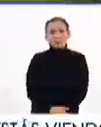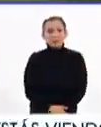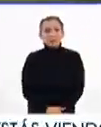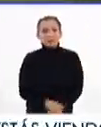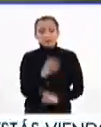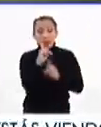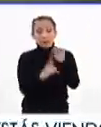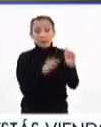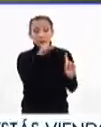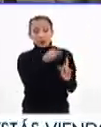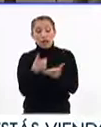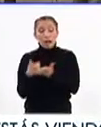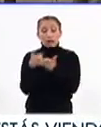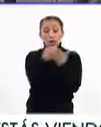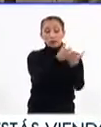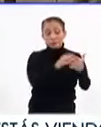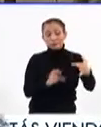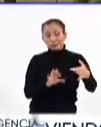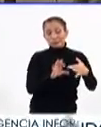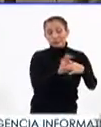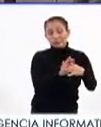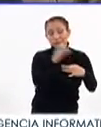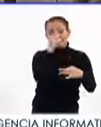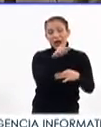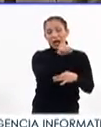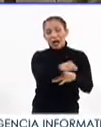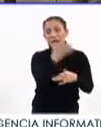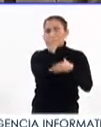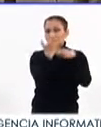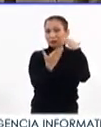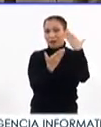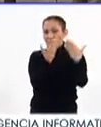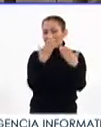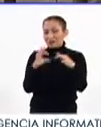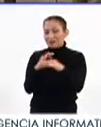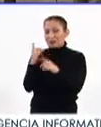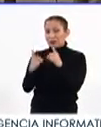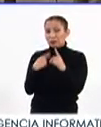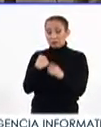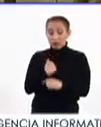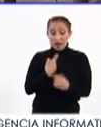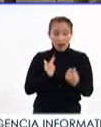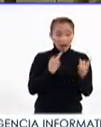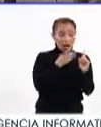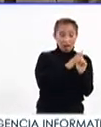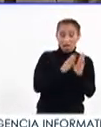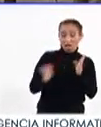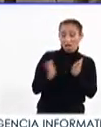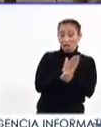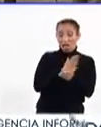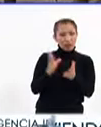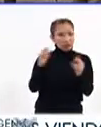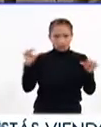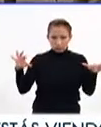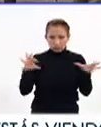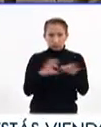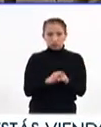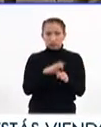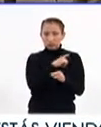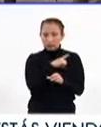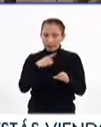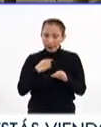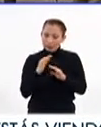El deporte es el complemento para lo que es el estudio. No puede vivir una cosa aislada de la otra. Deberíamos de